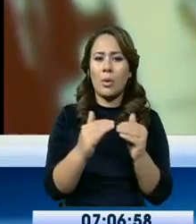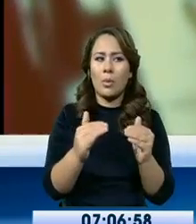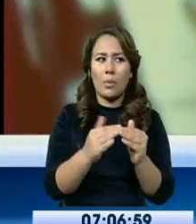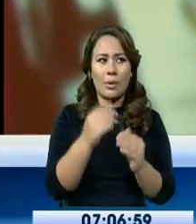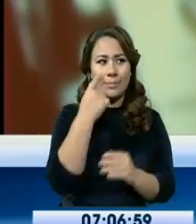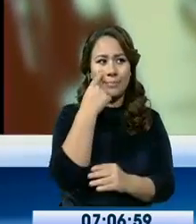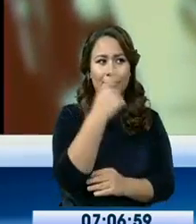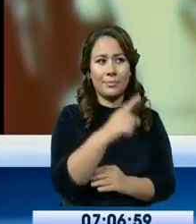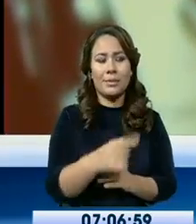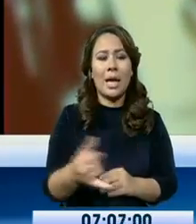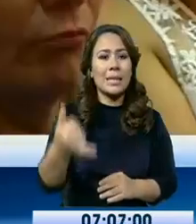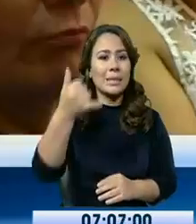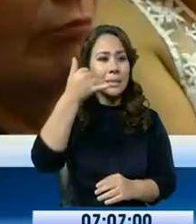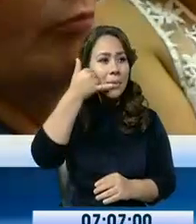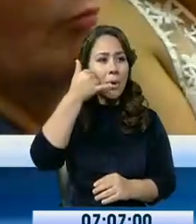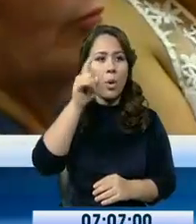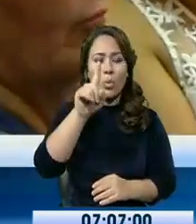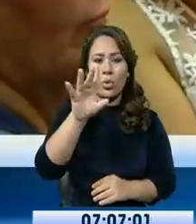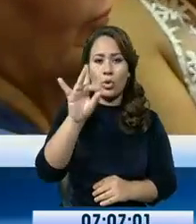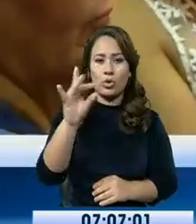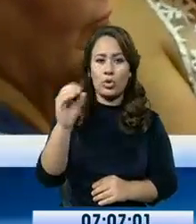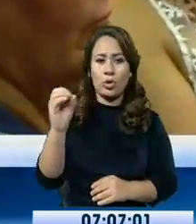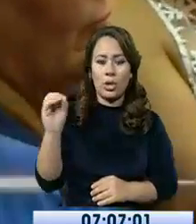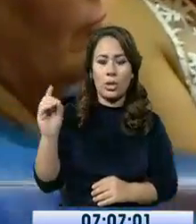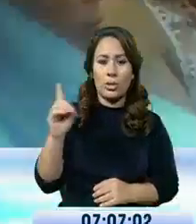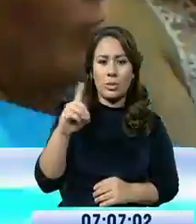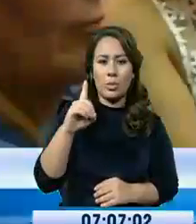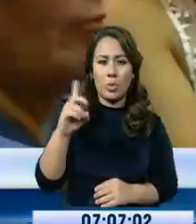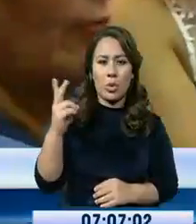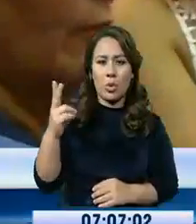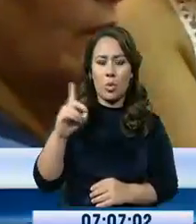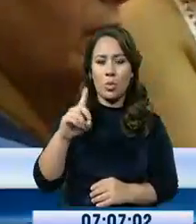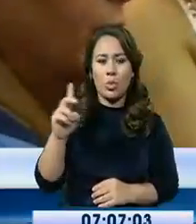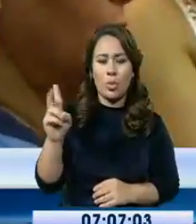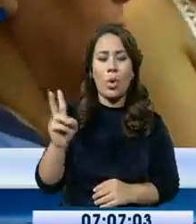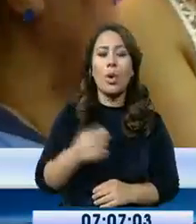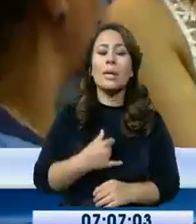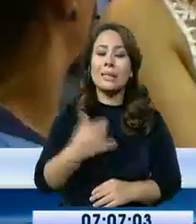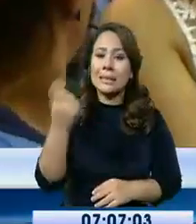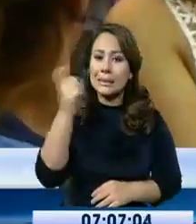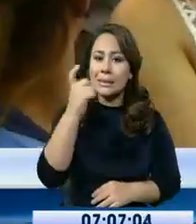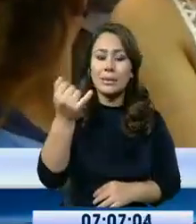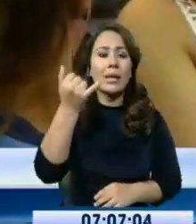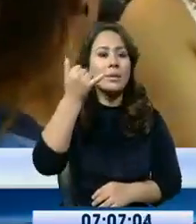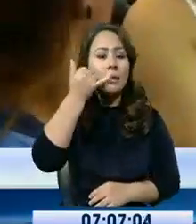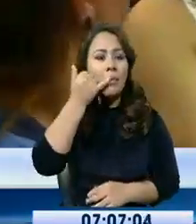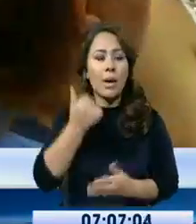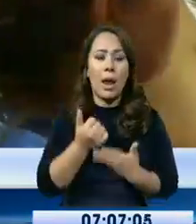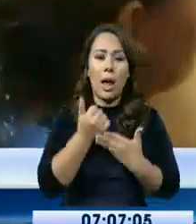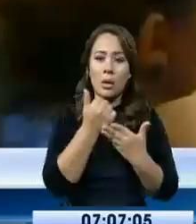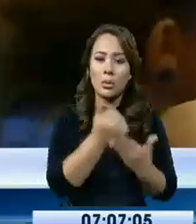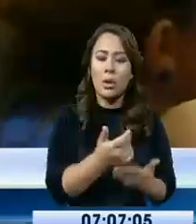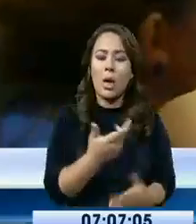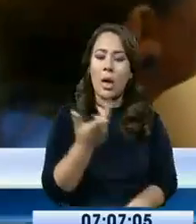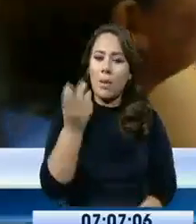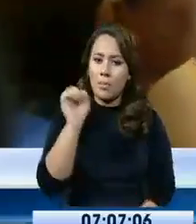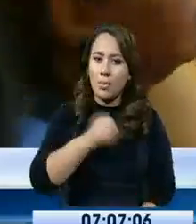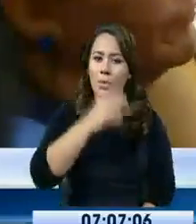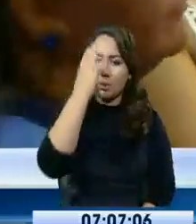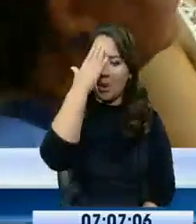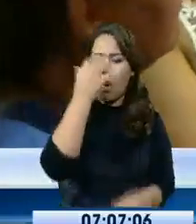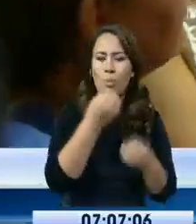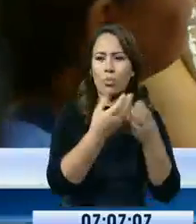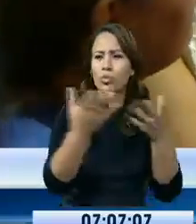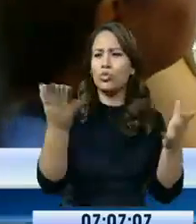una línea telefónica. Tienen que romper el silencio, tienen que llamar, tienen que pedir auxilio y tienen que saber que ahora hay